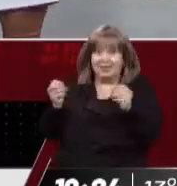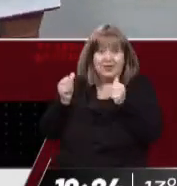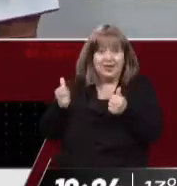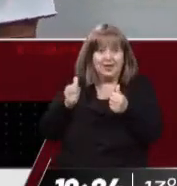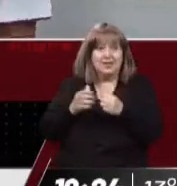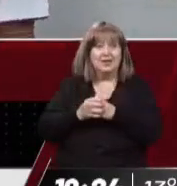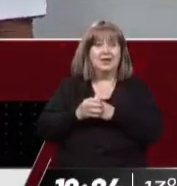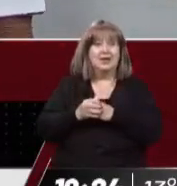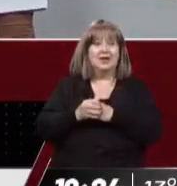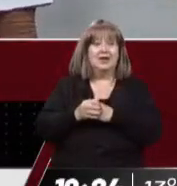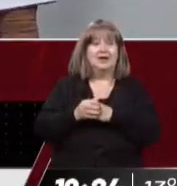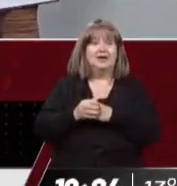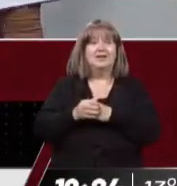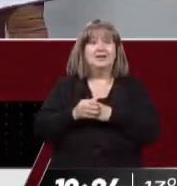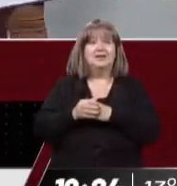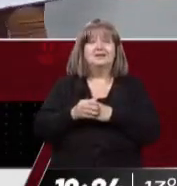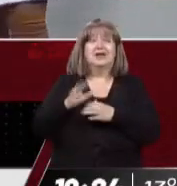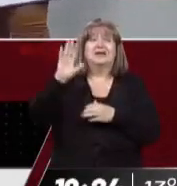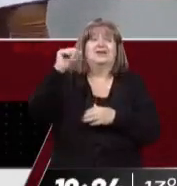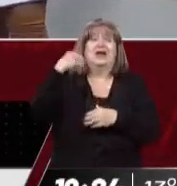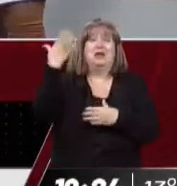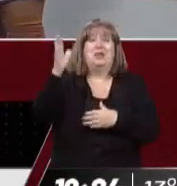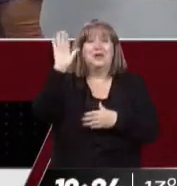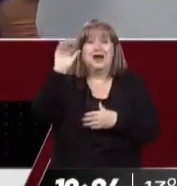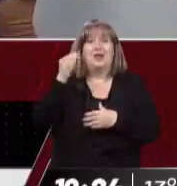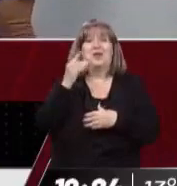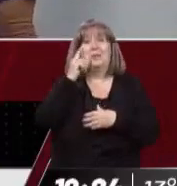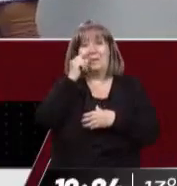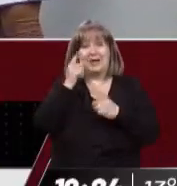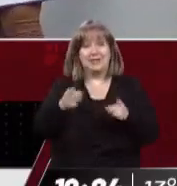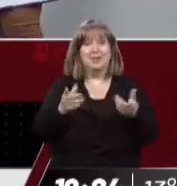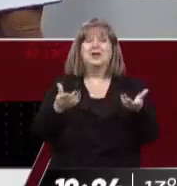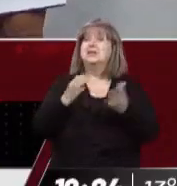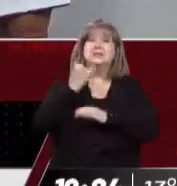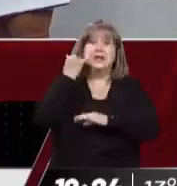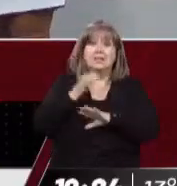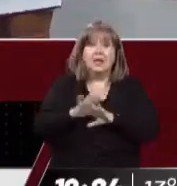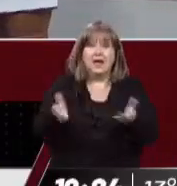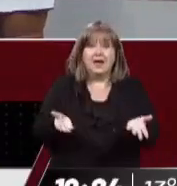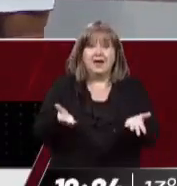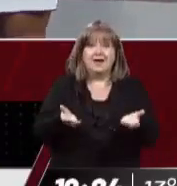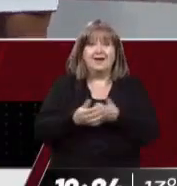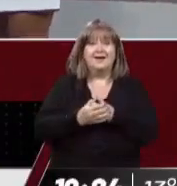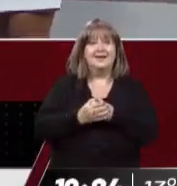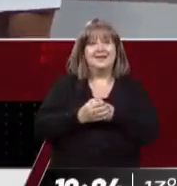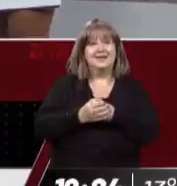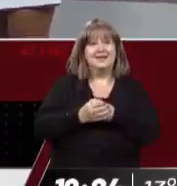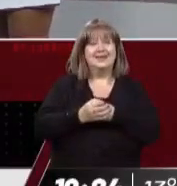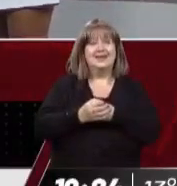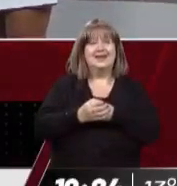cumplido. Si ya le mandaste. Está bien. Me encanta esta pelea de profesor alumna. Mario.